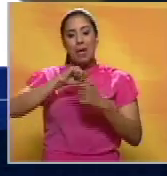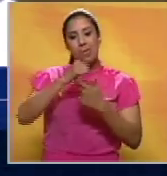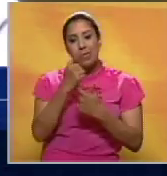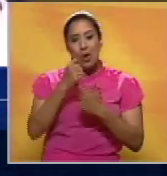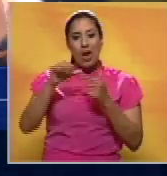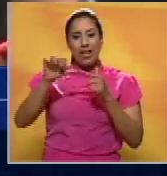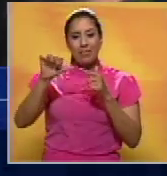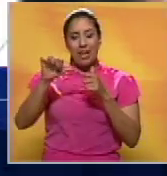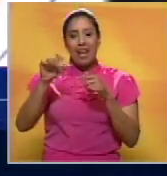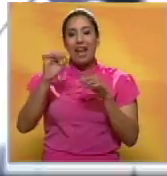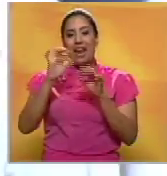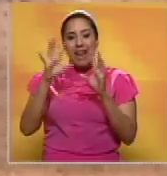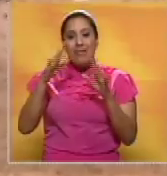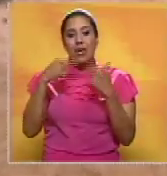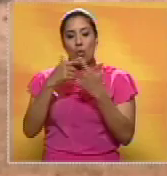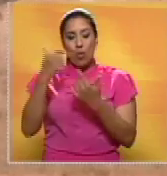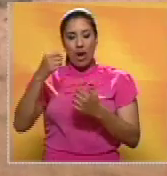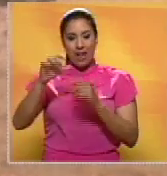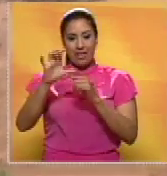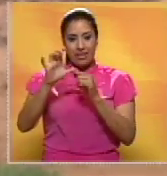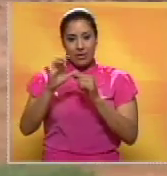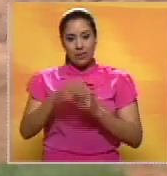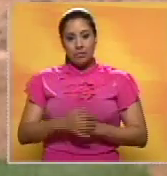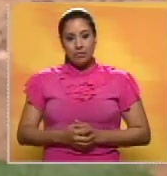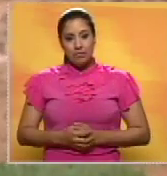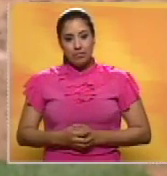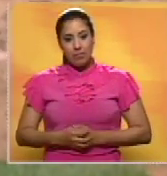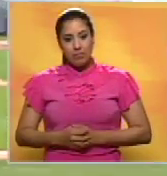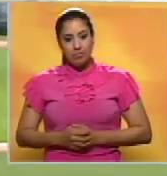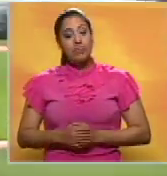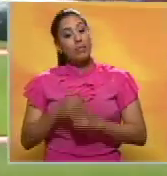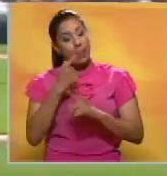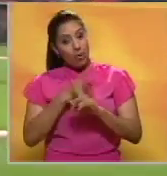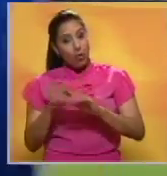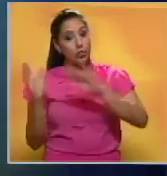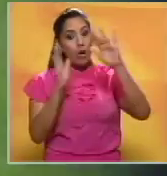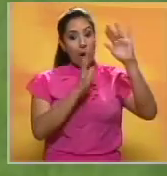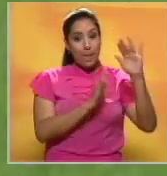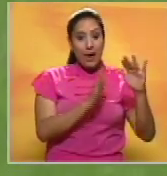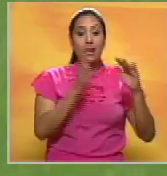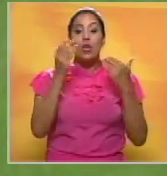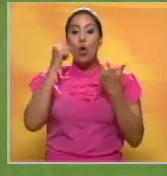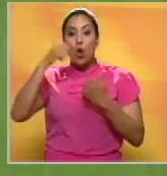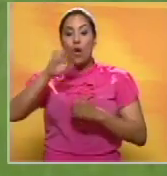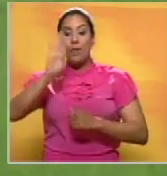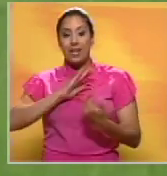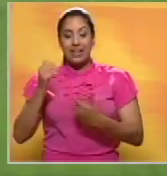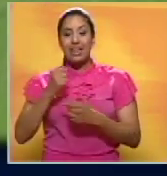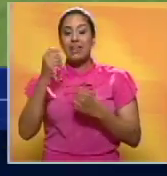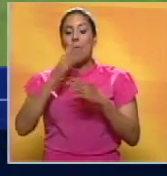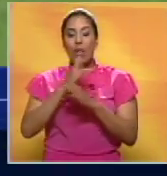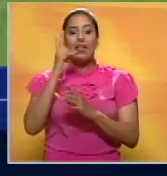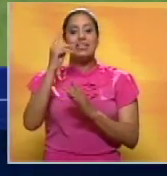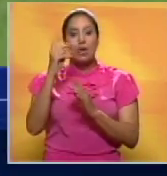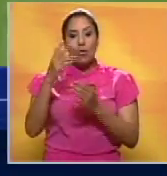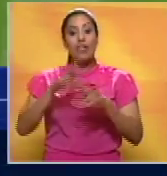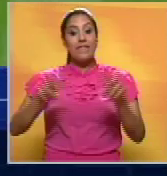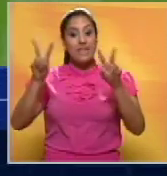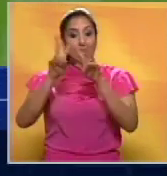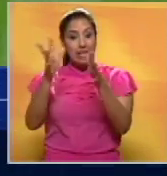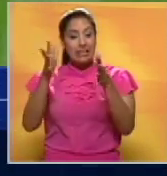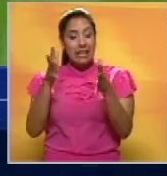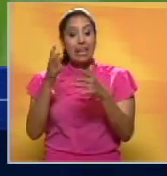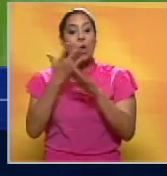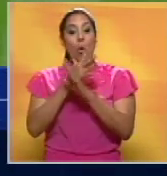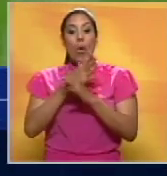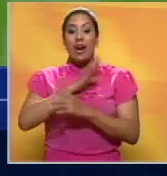distensión muscular de primer grado en el costado izquierdo. Por su parte, el lanzador derecho Germán Márquez sumó su segunda victoria de la